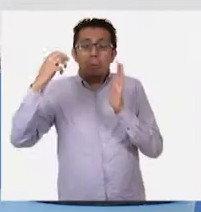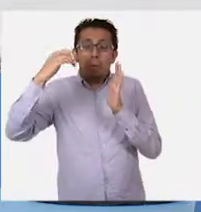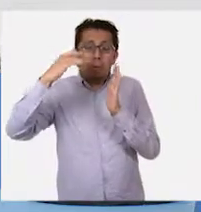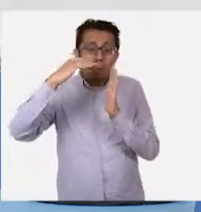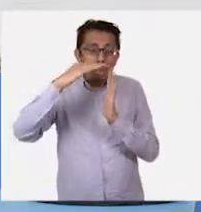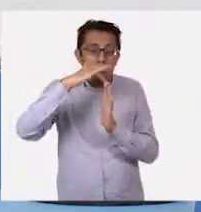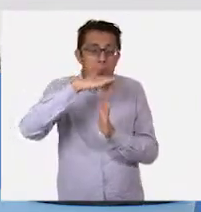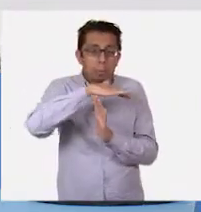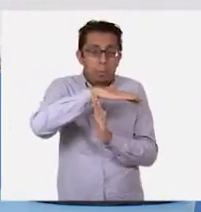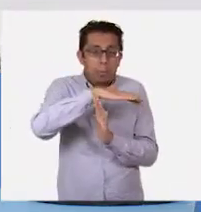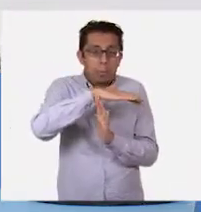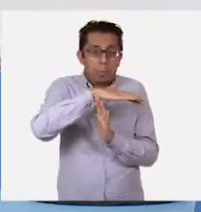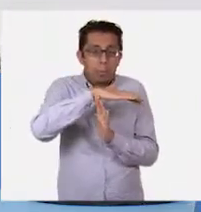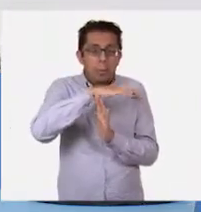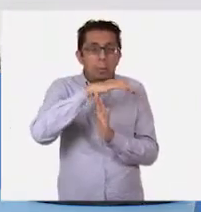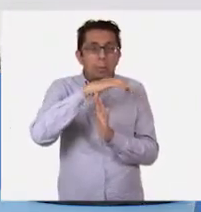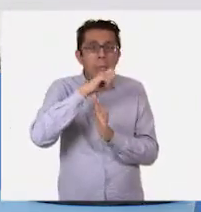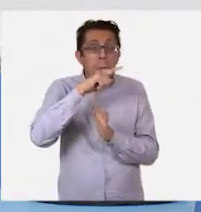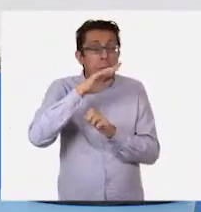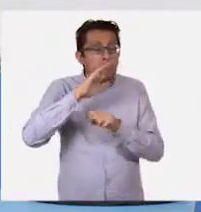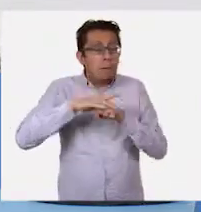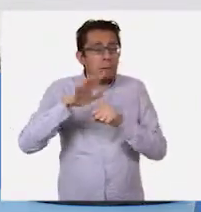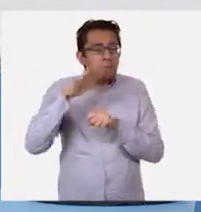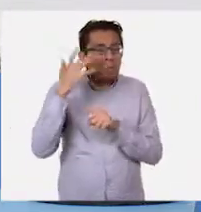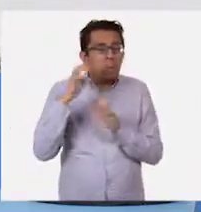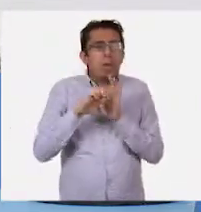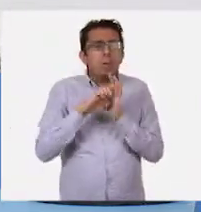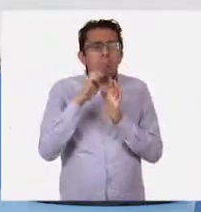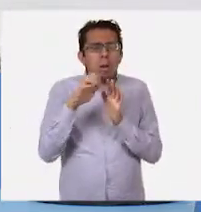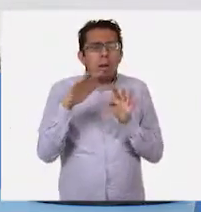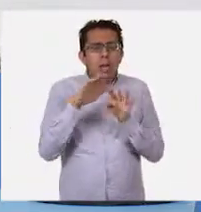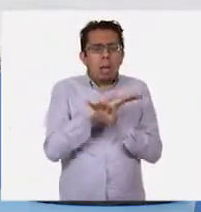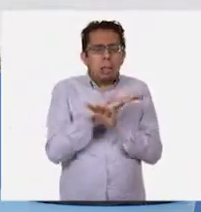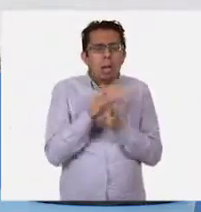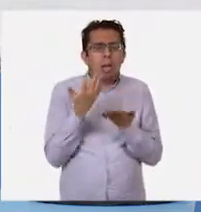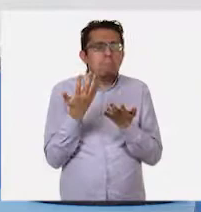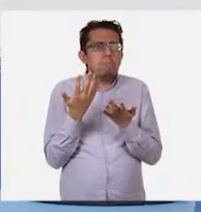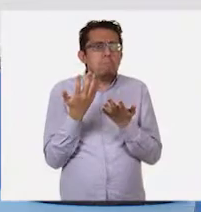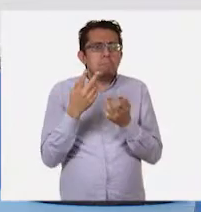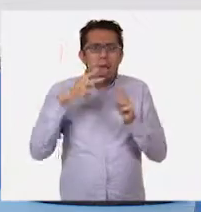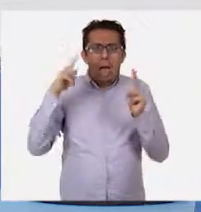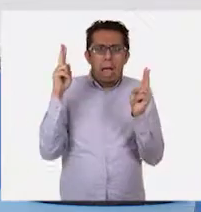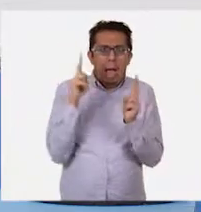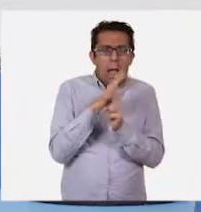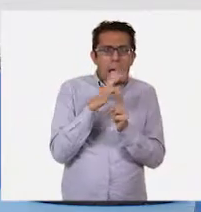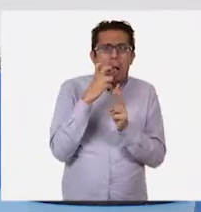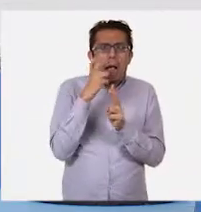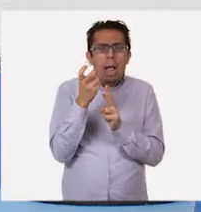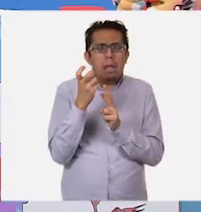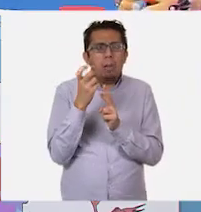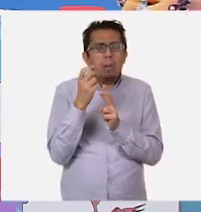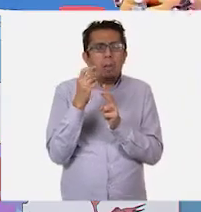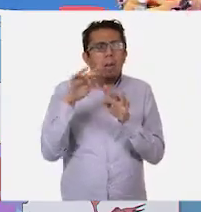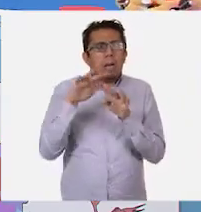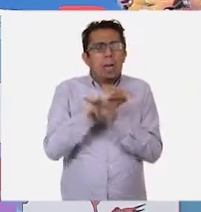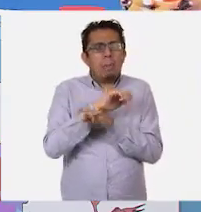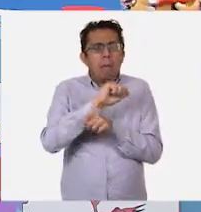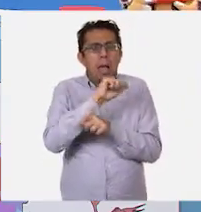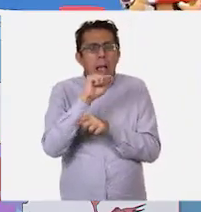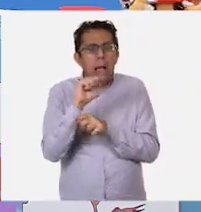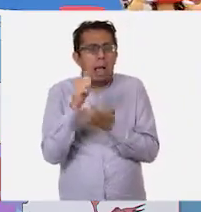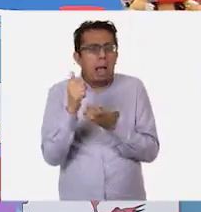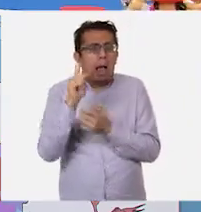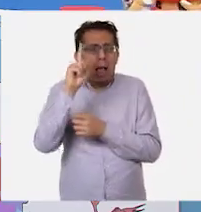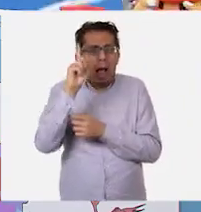medio a otro, como del aire a otro material transparente, como el agua. Muy bien. Me